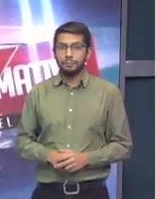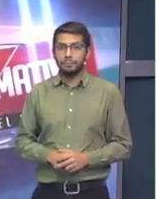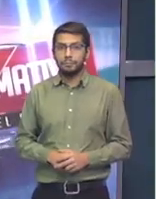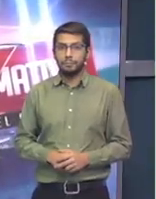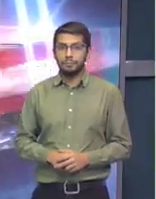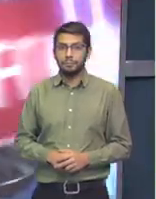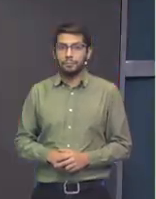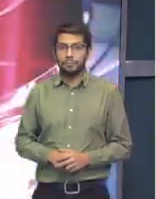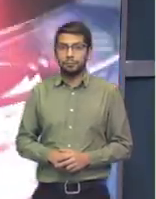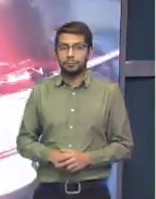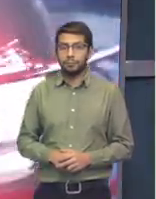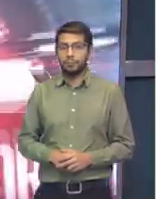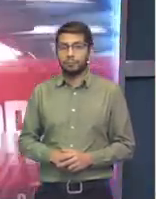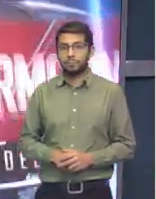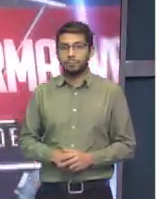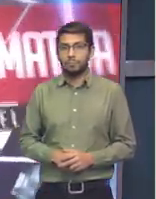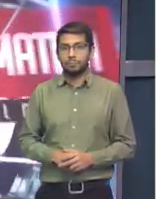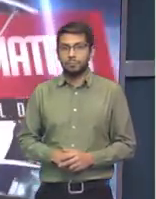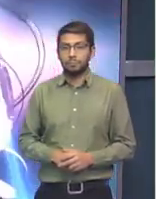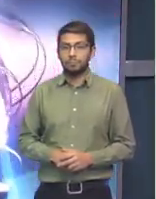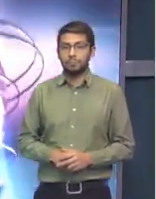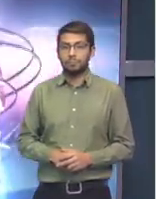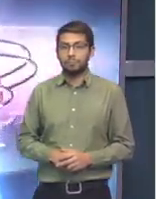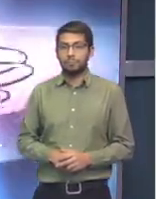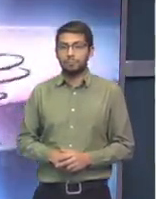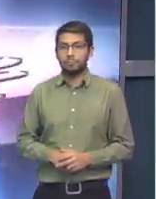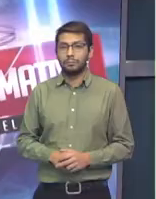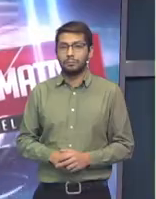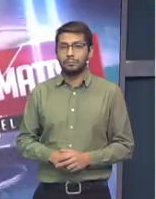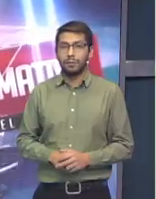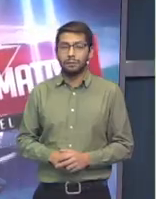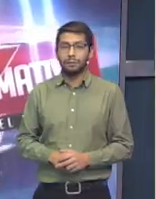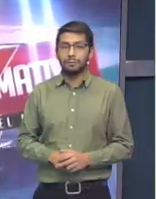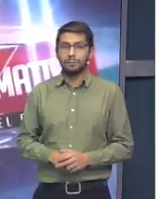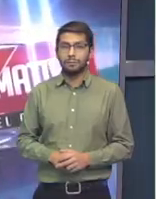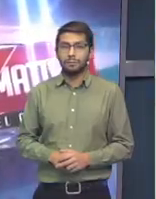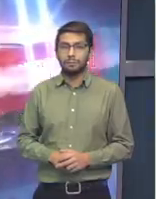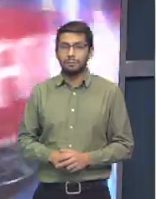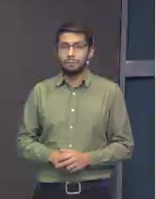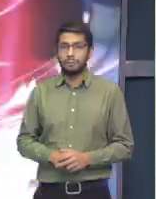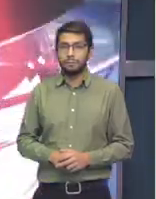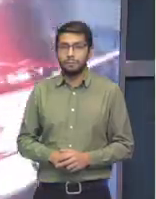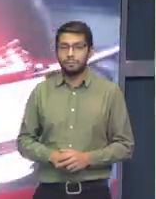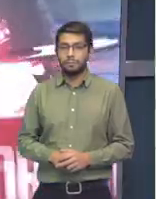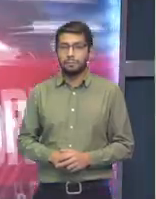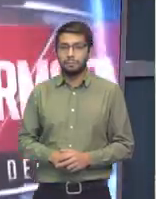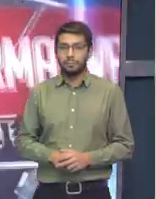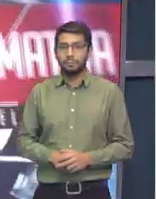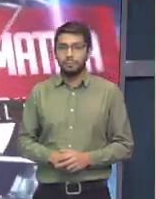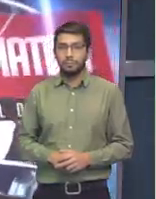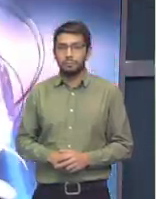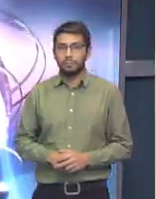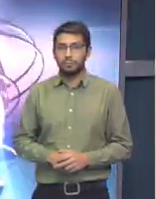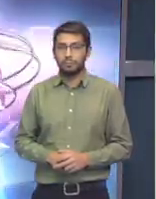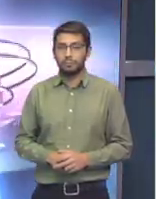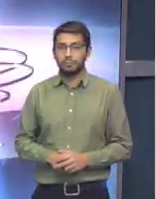Juan a través del Ministerio de Salud Pública, empresas privadas, en este caso del Paseo Libertad, todo en pos de luchar contra esta pandemia